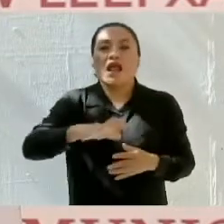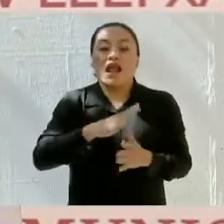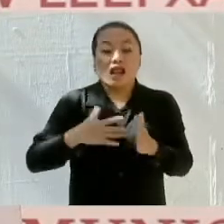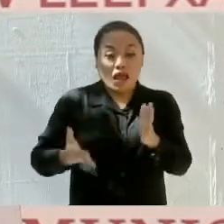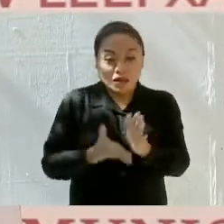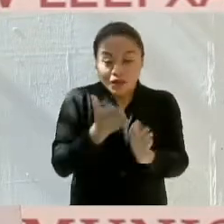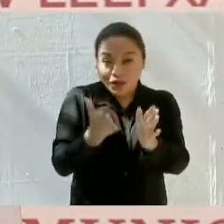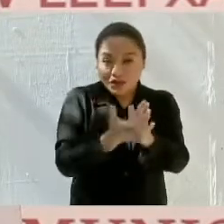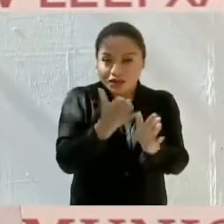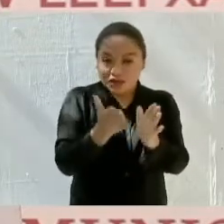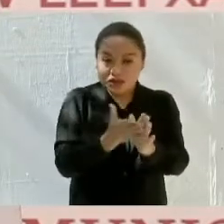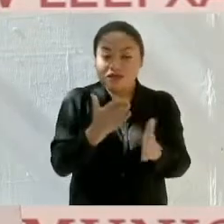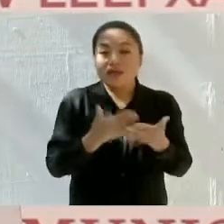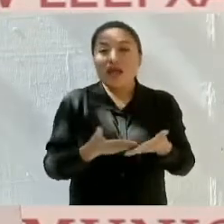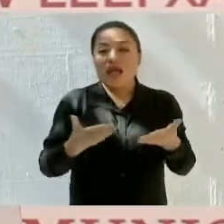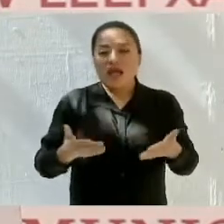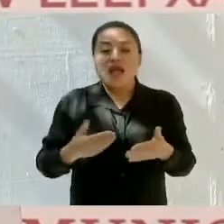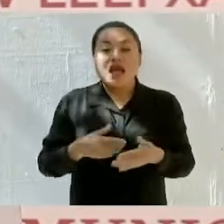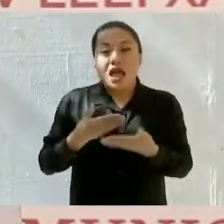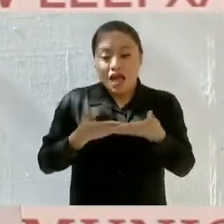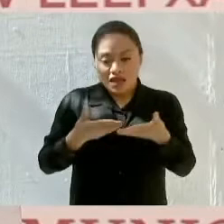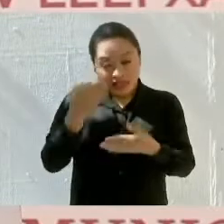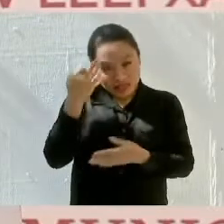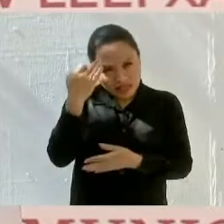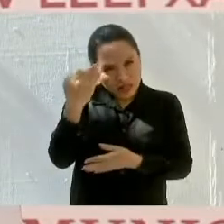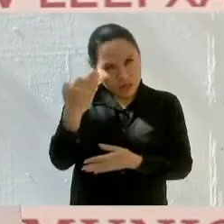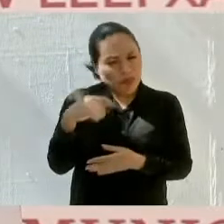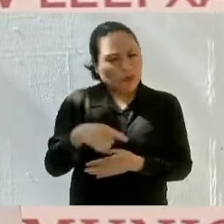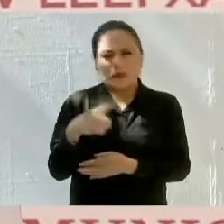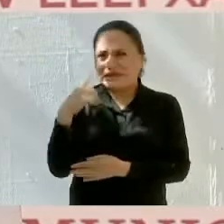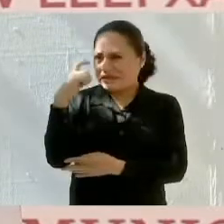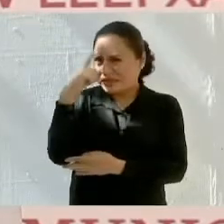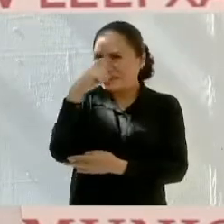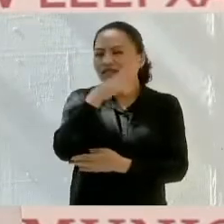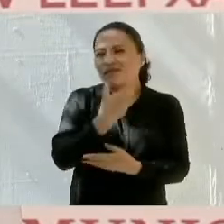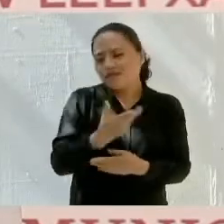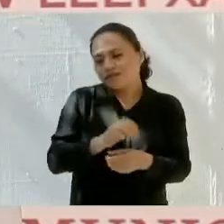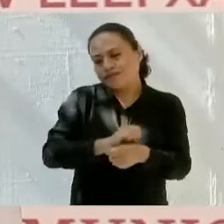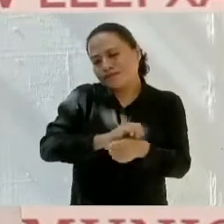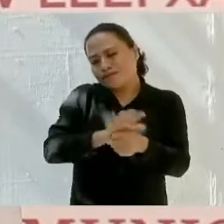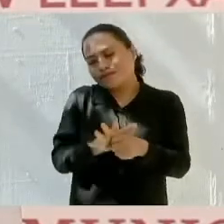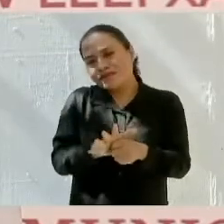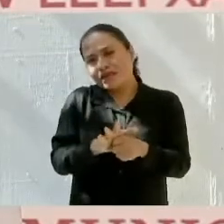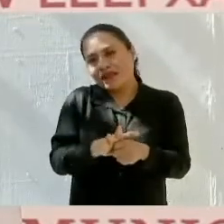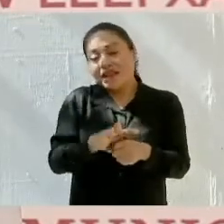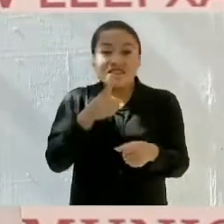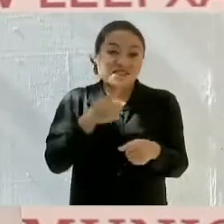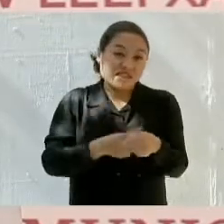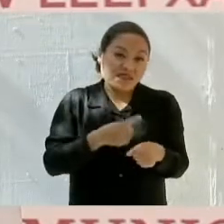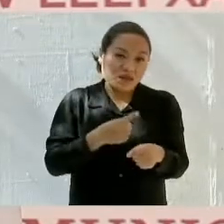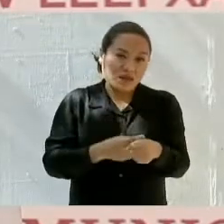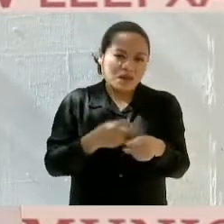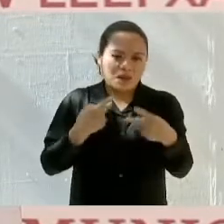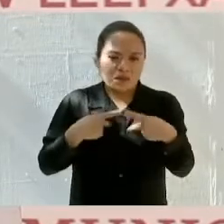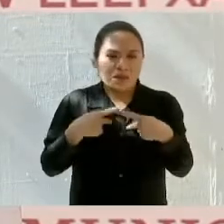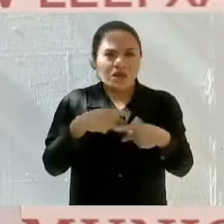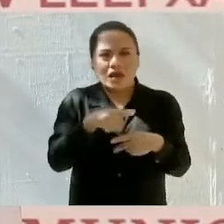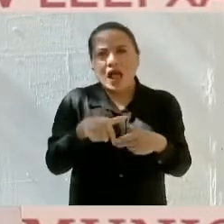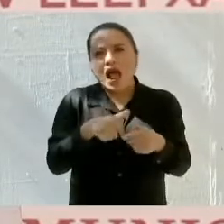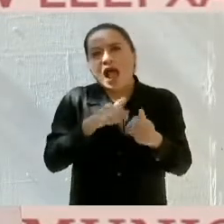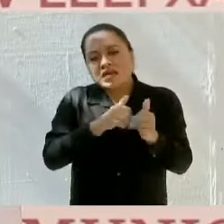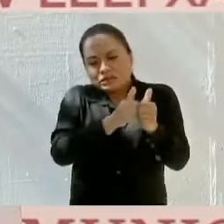después en estos tiempos difíciles, señor presidente, en los tiempos de pandemia que tuvimos que encerrarnos en la